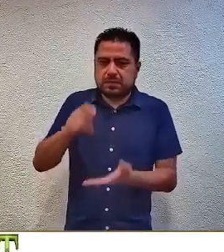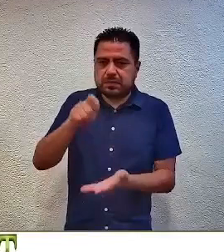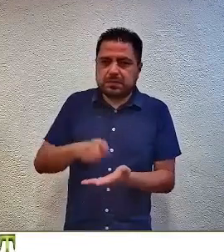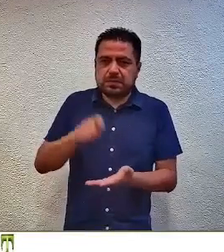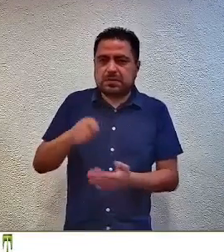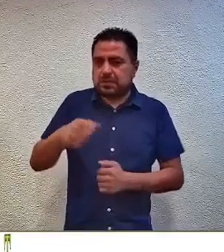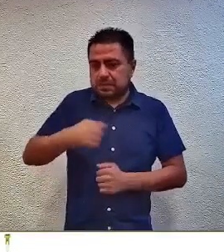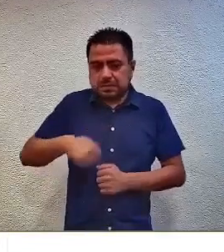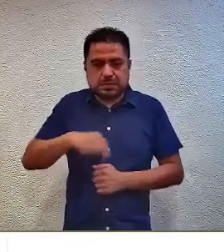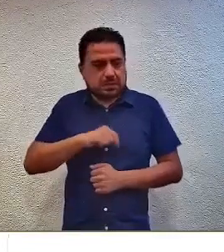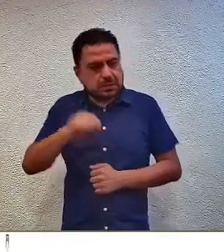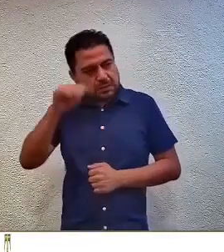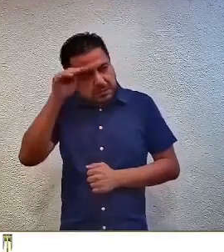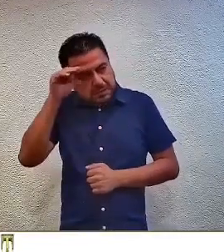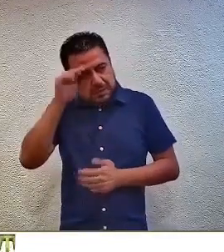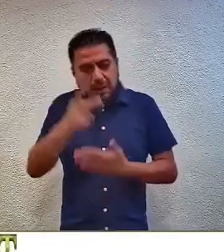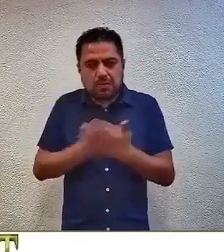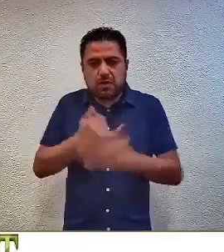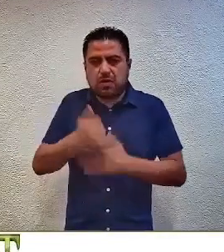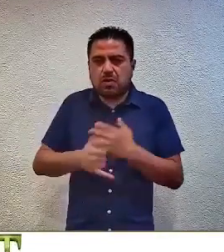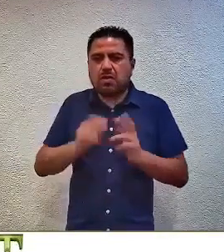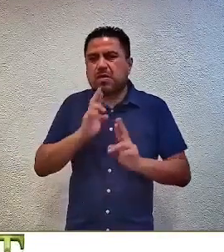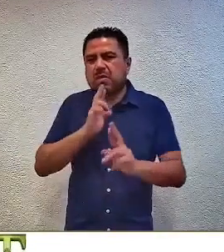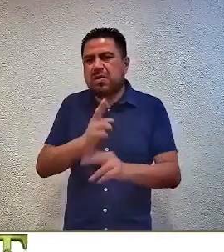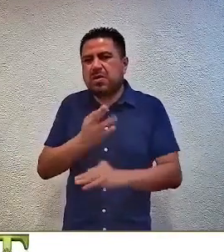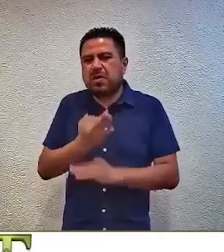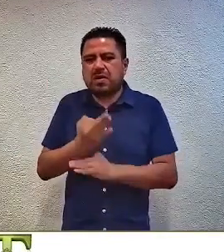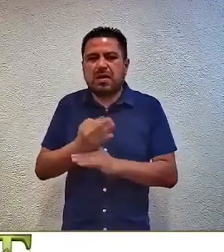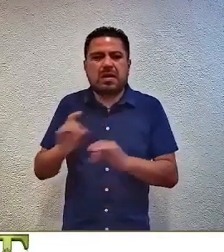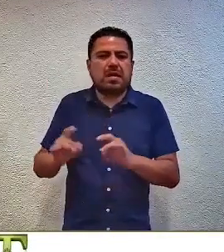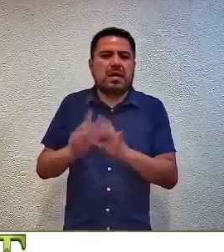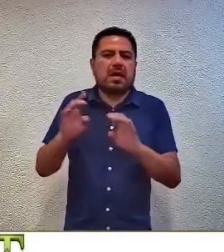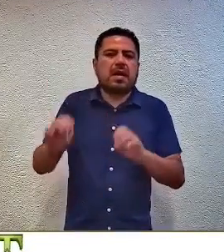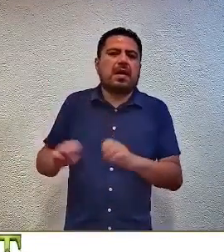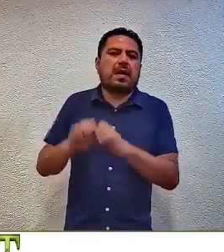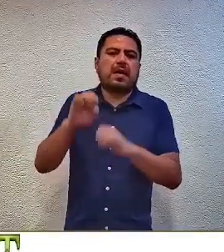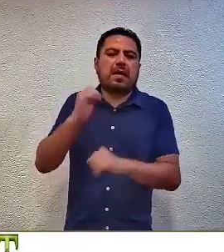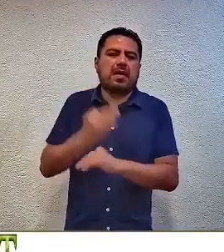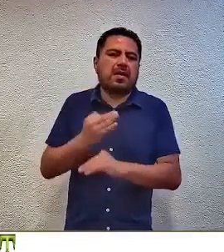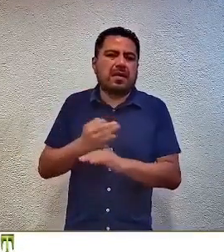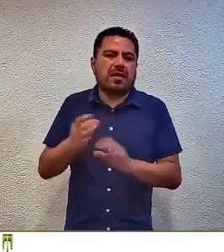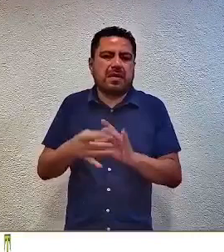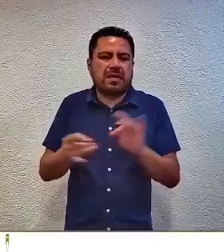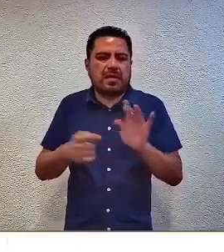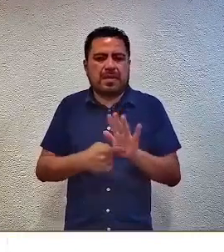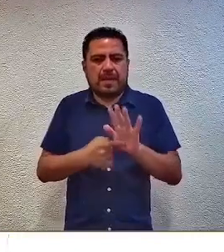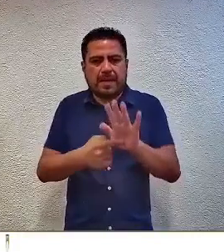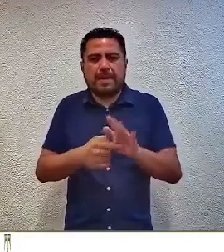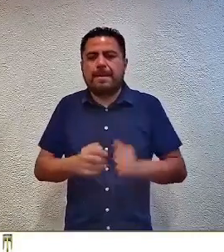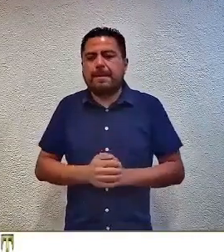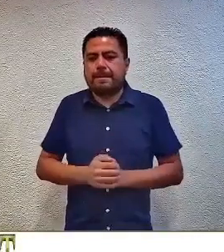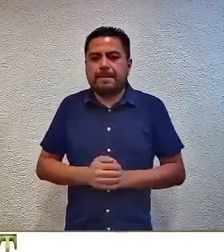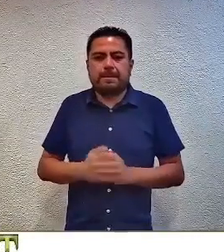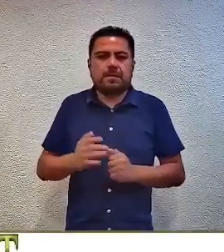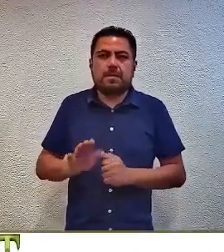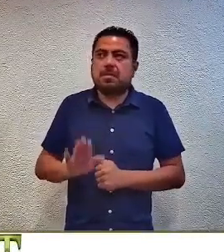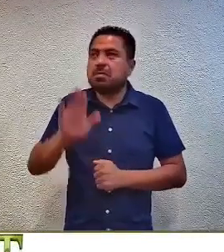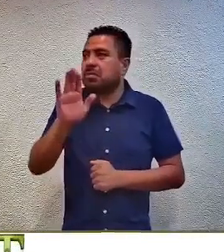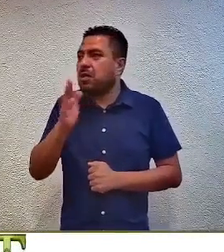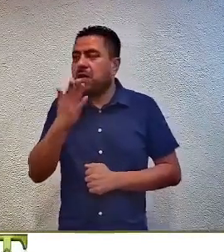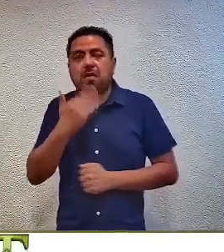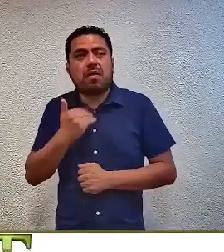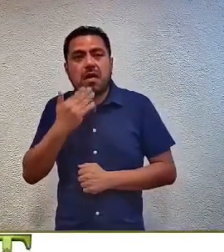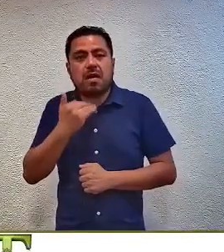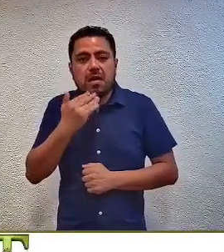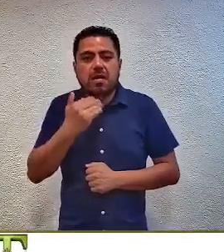está a nuestra consideración el proyecto de resolución incidental del que se ha dado cuenta. No habiendo comentarios al